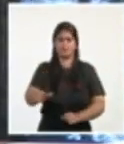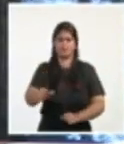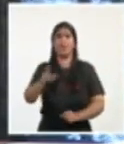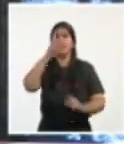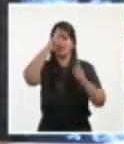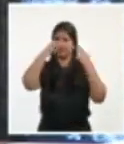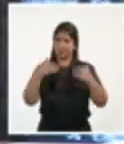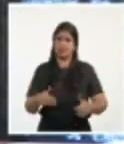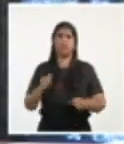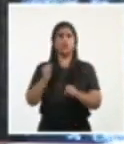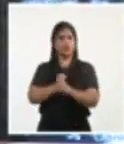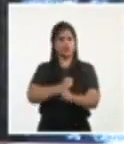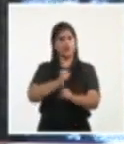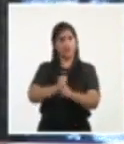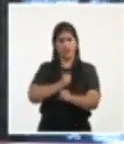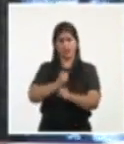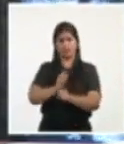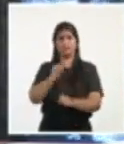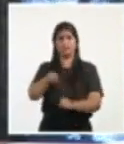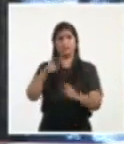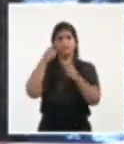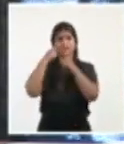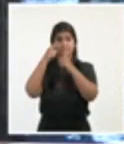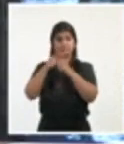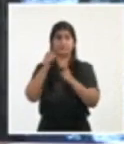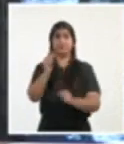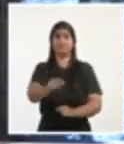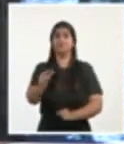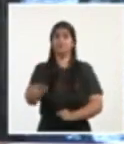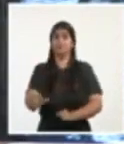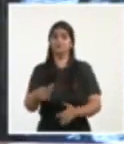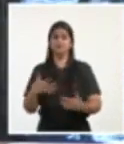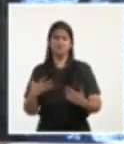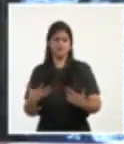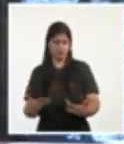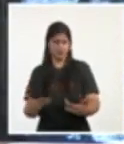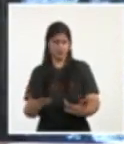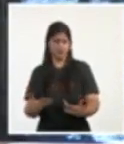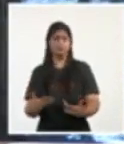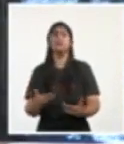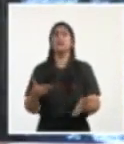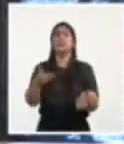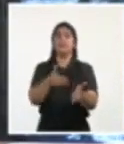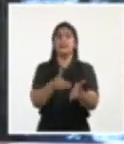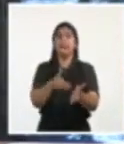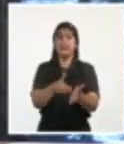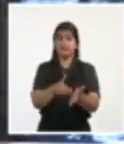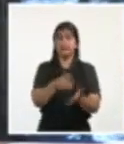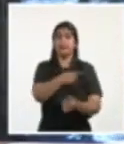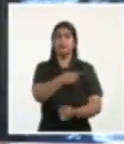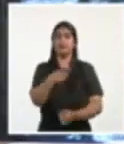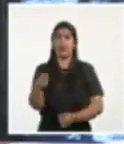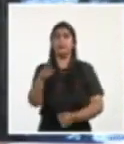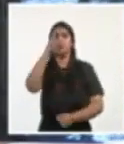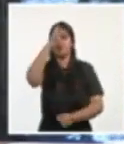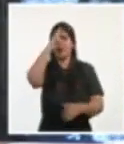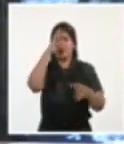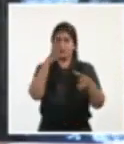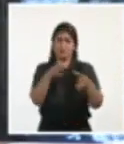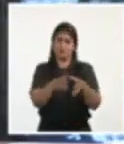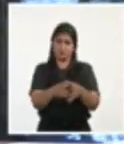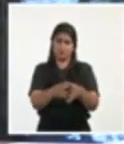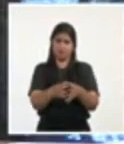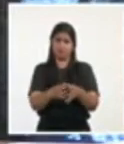estar en mínimo de tiempo, se clasifique bien y pueda ingresarse de manera inmediata. Pero fue de los elementos que la provincia,